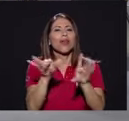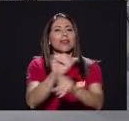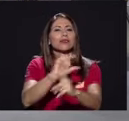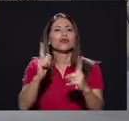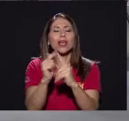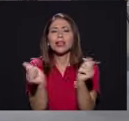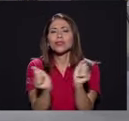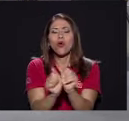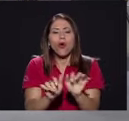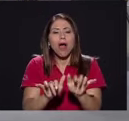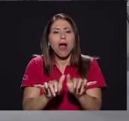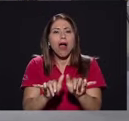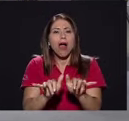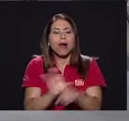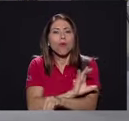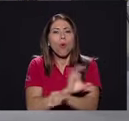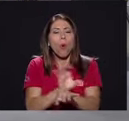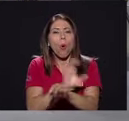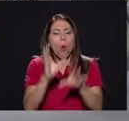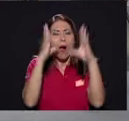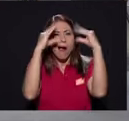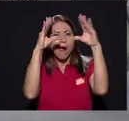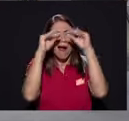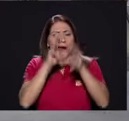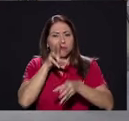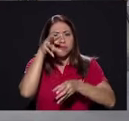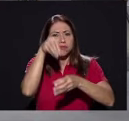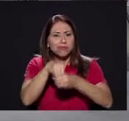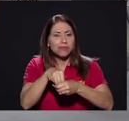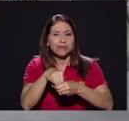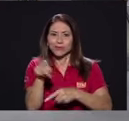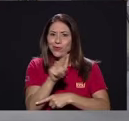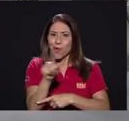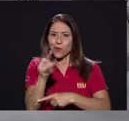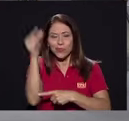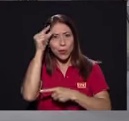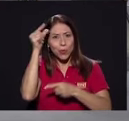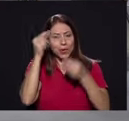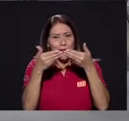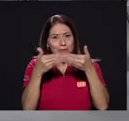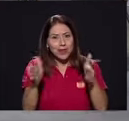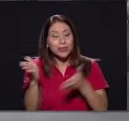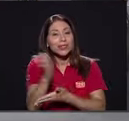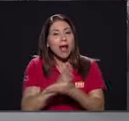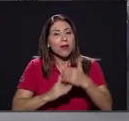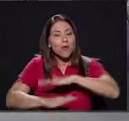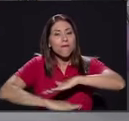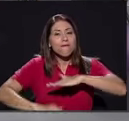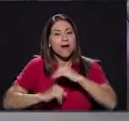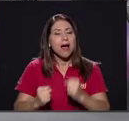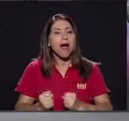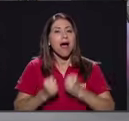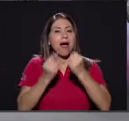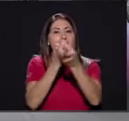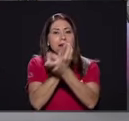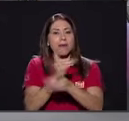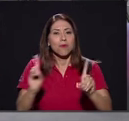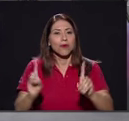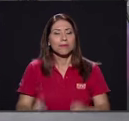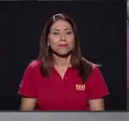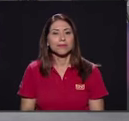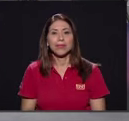redes sociales y con la digitalización de los datos, sino que es algo que es parte de los cimientos